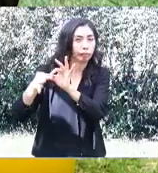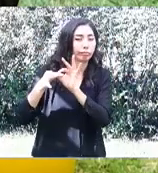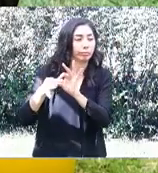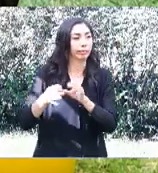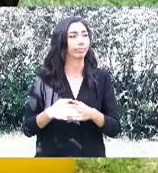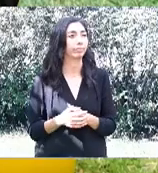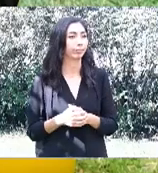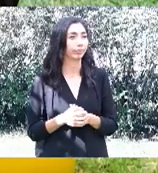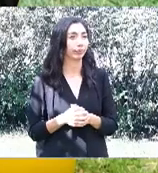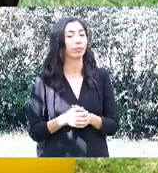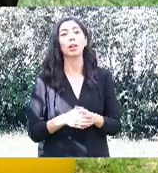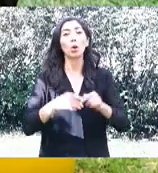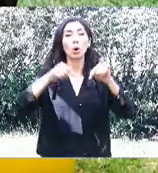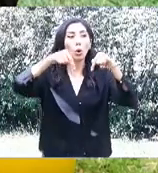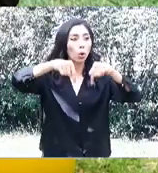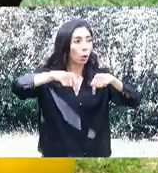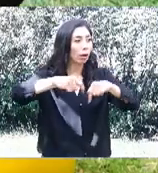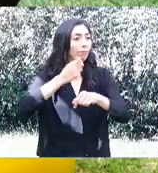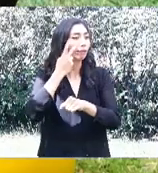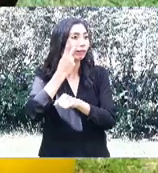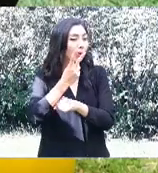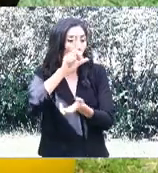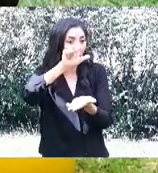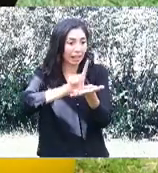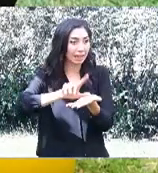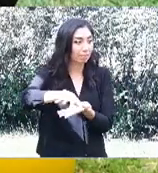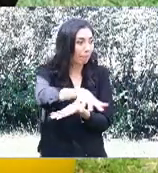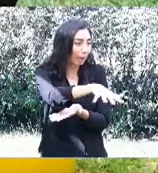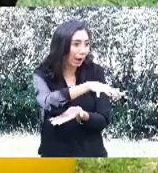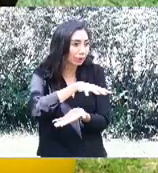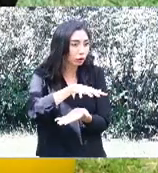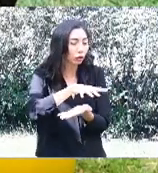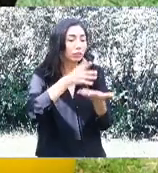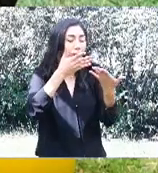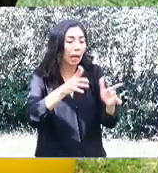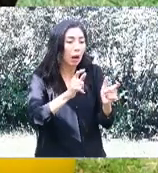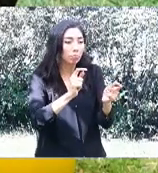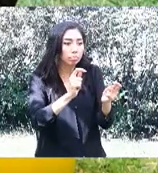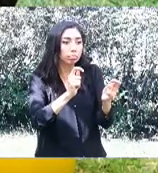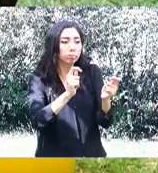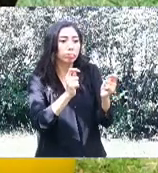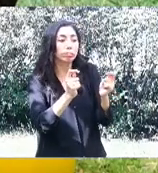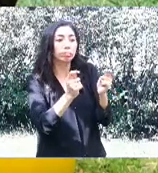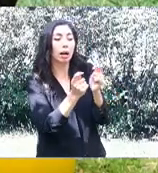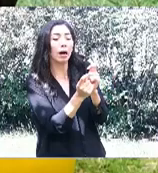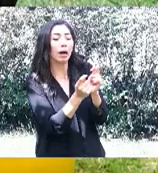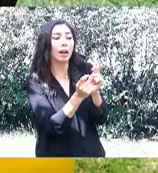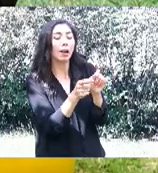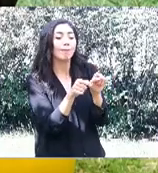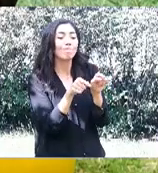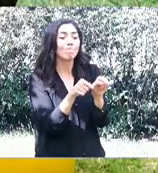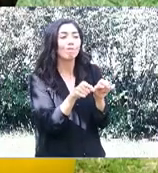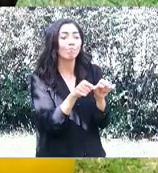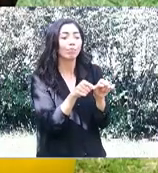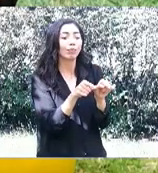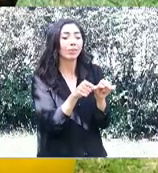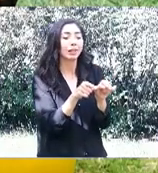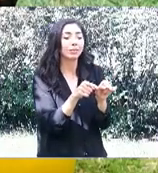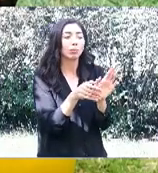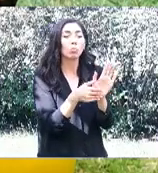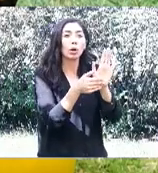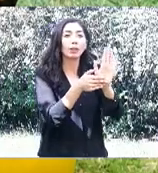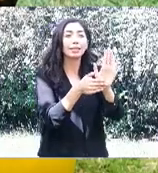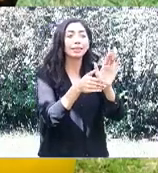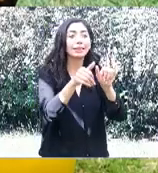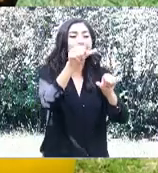ellos y hoy vemos como este espacio empieza a tomar el carácter eh que un poco tiene esta ciencia